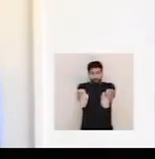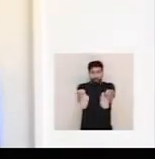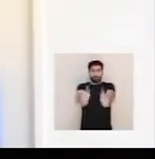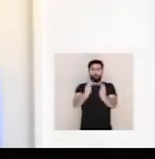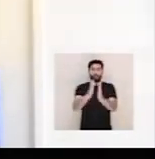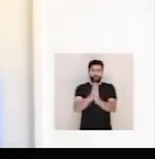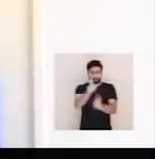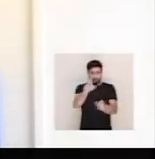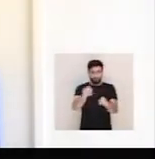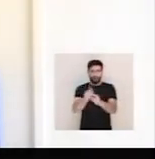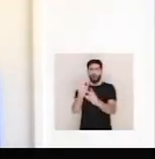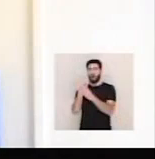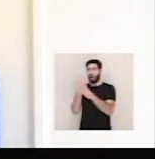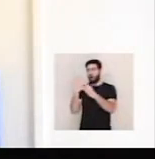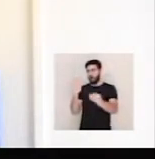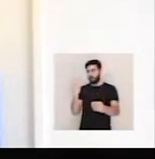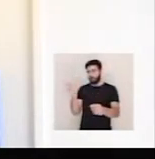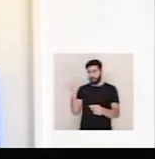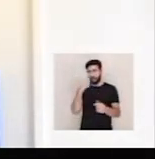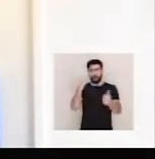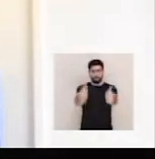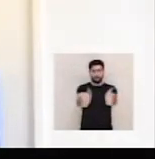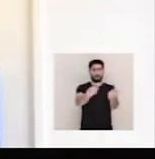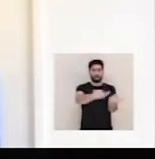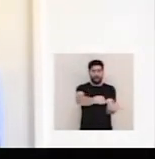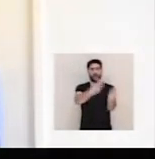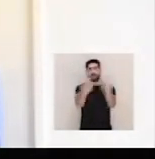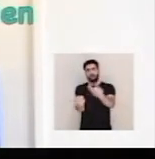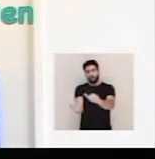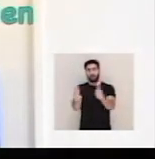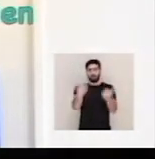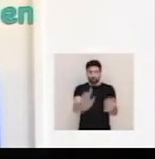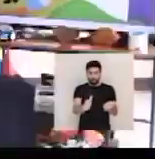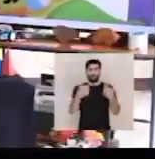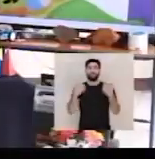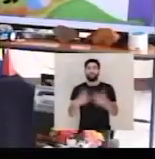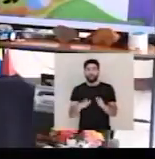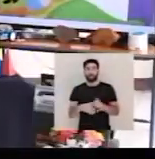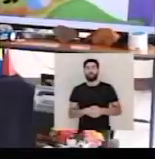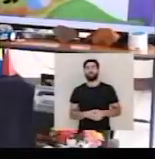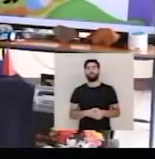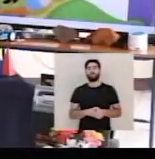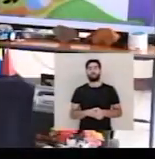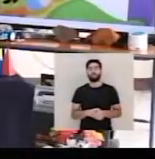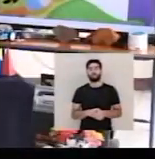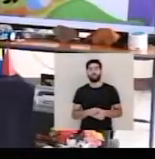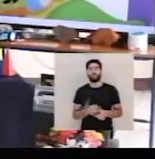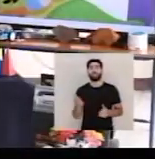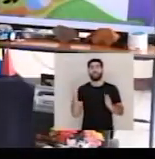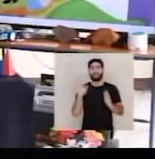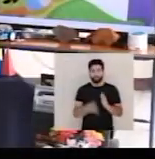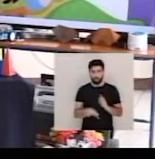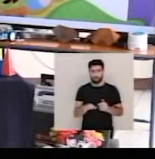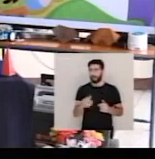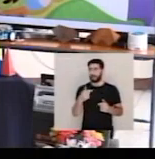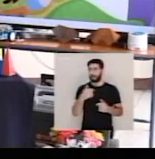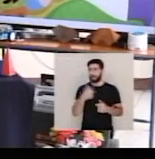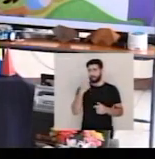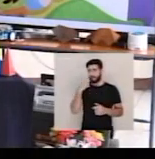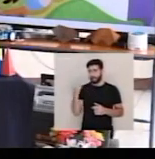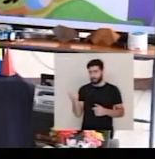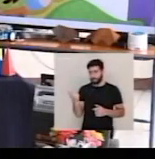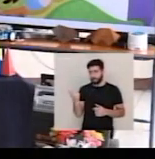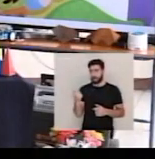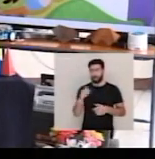levantan pulgares y me van a responder bien, bien, bien. Luego con nuestras manitas vamos a decir